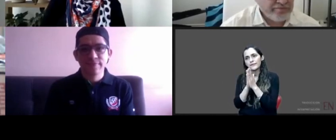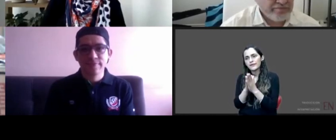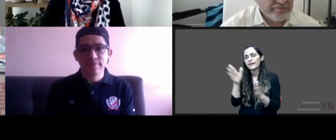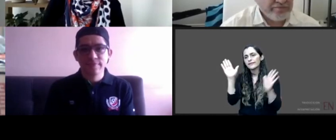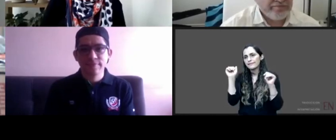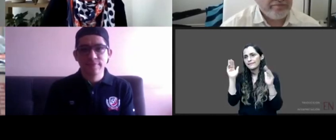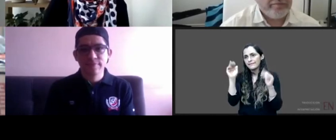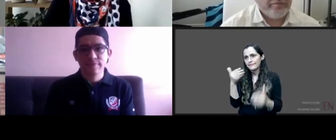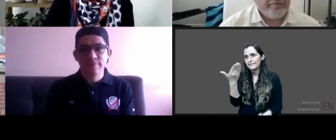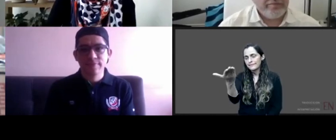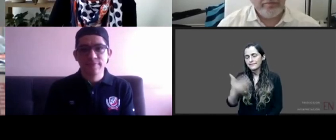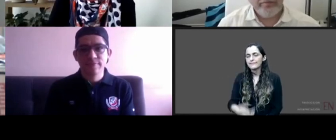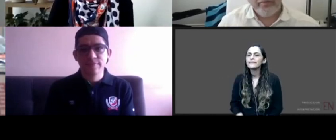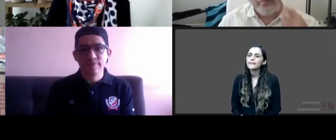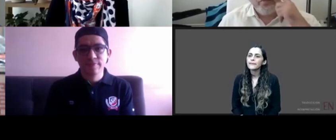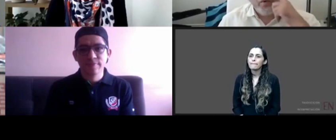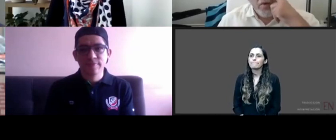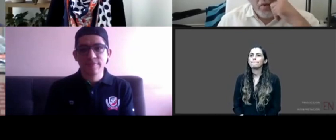despedimos?